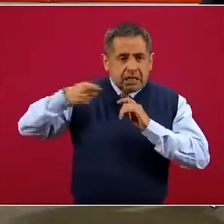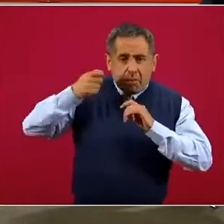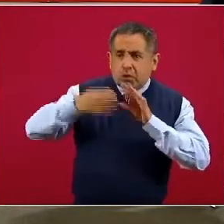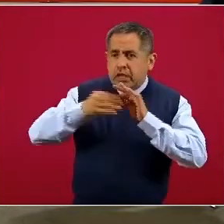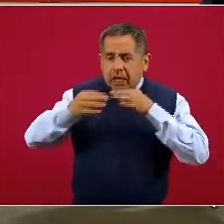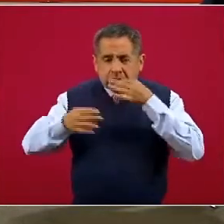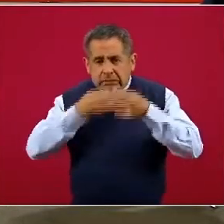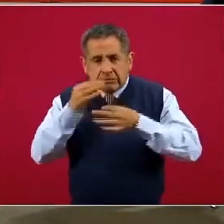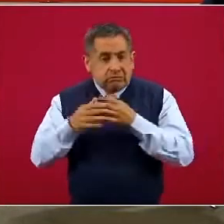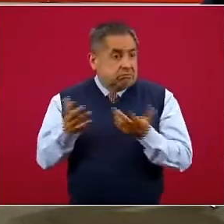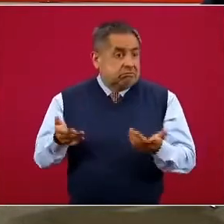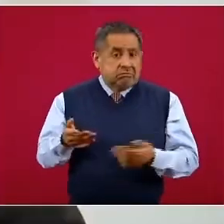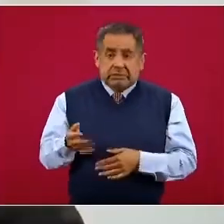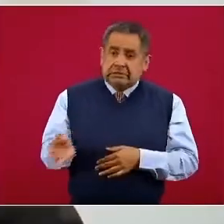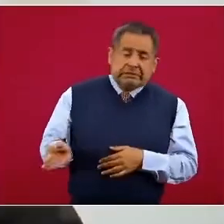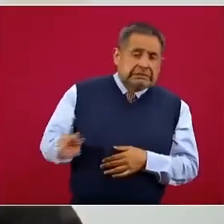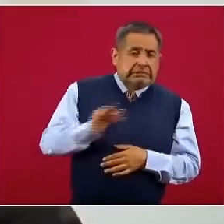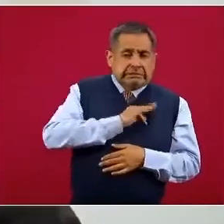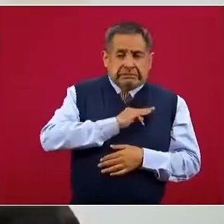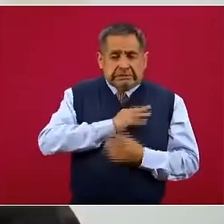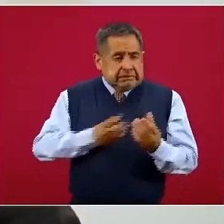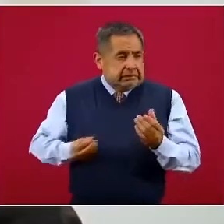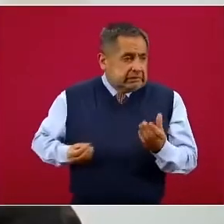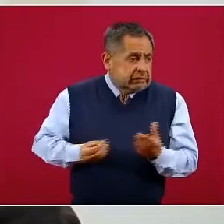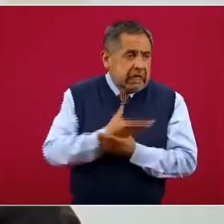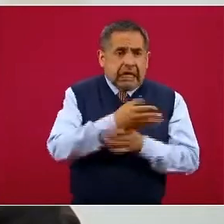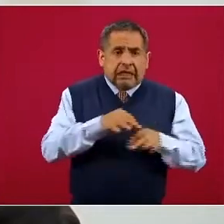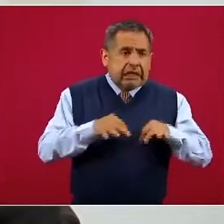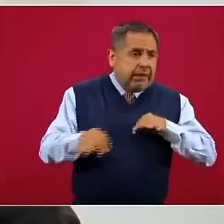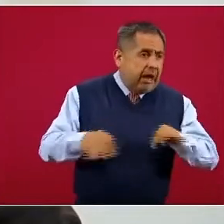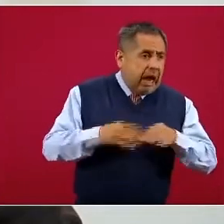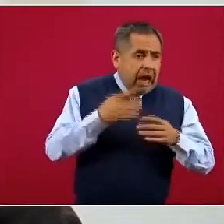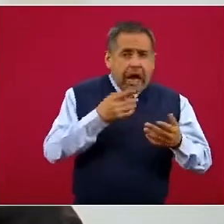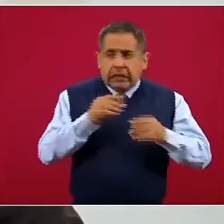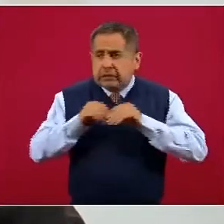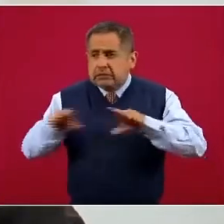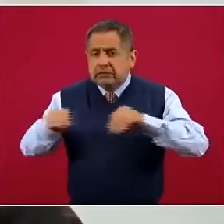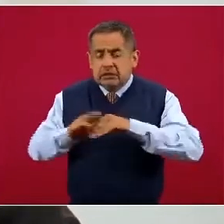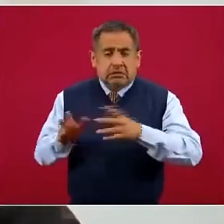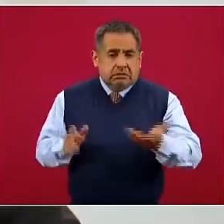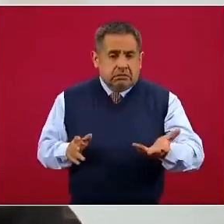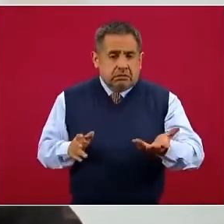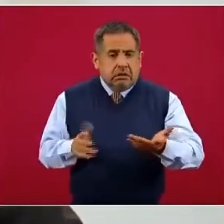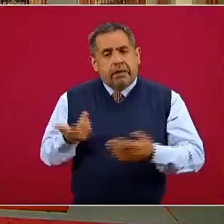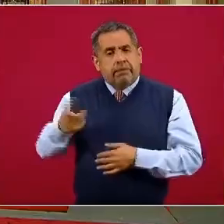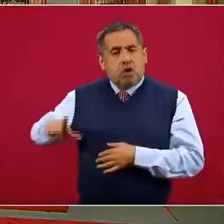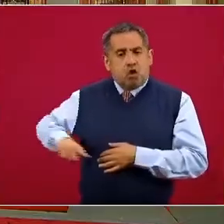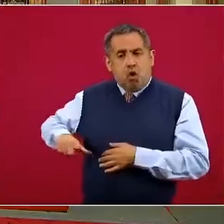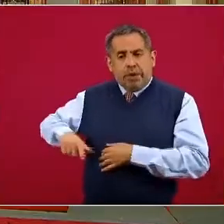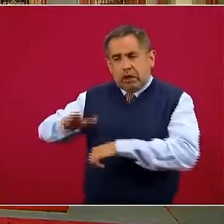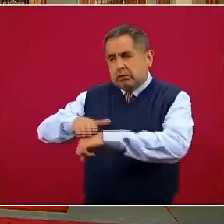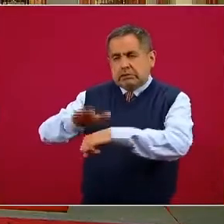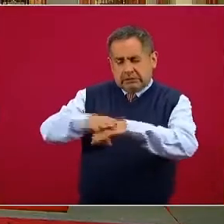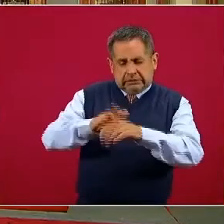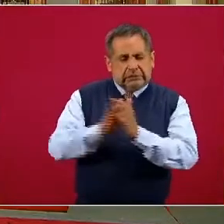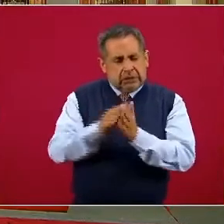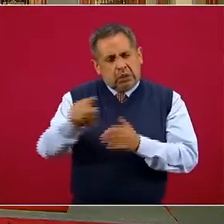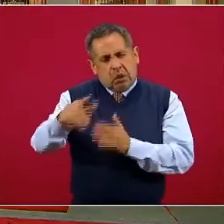reporteras, que a pesar de la invitación del gobierno a quedarse en